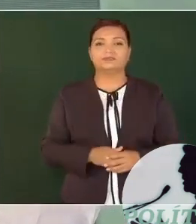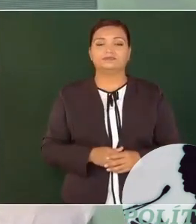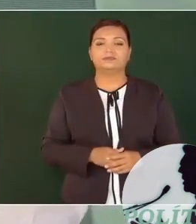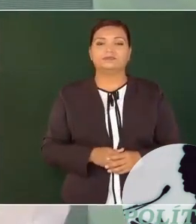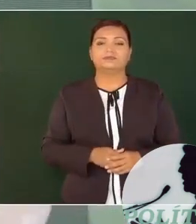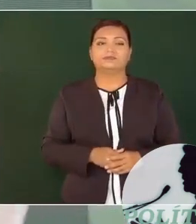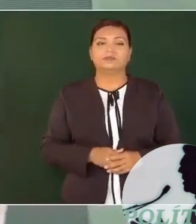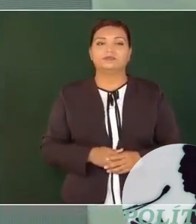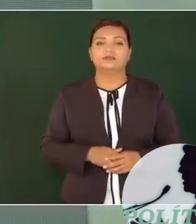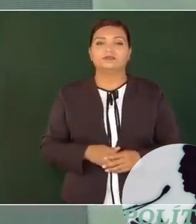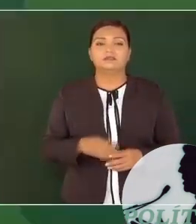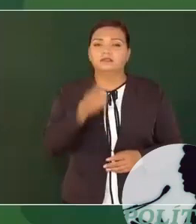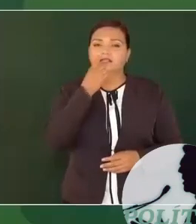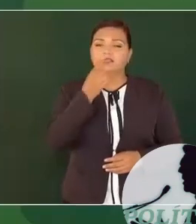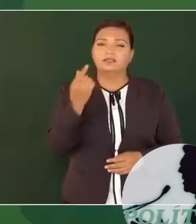que